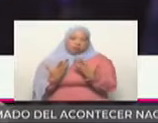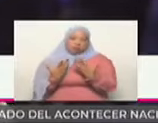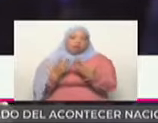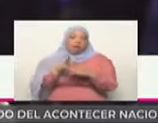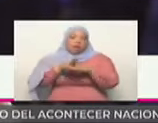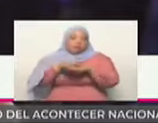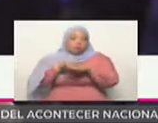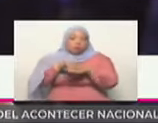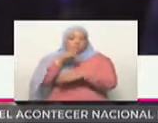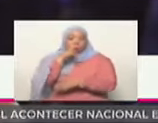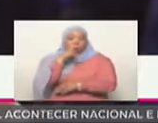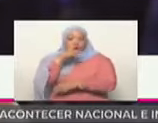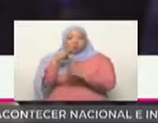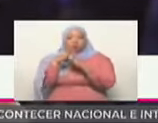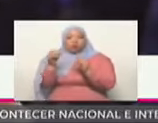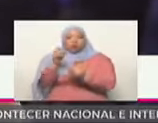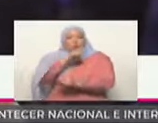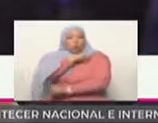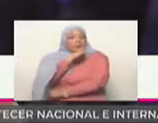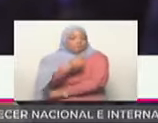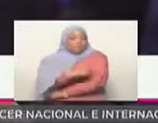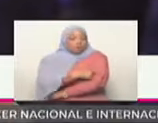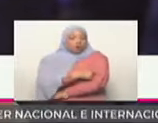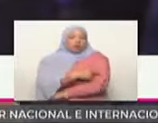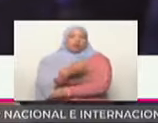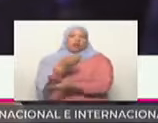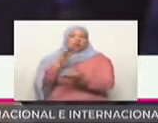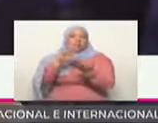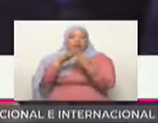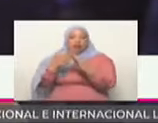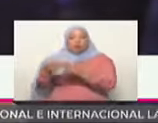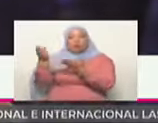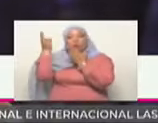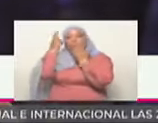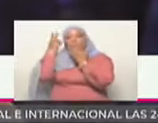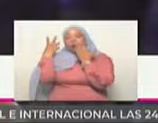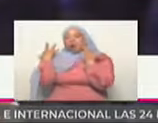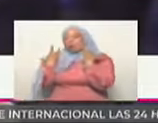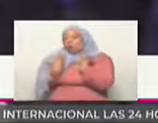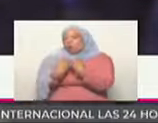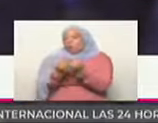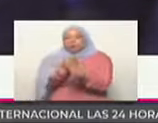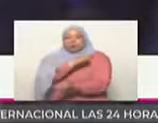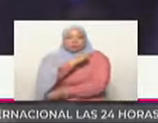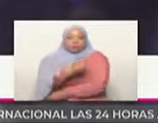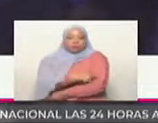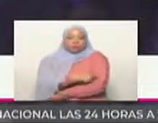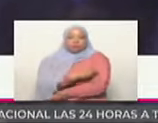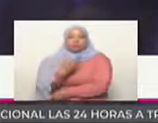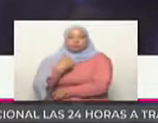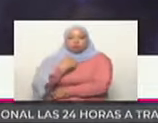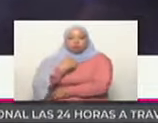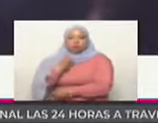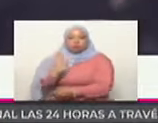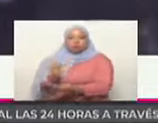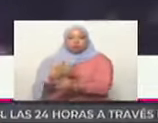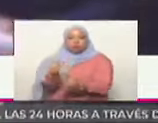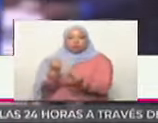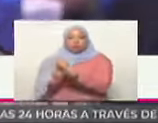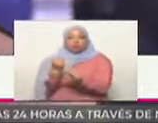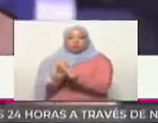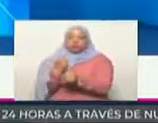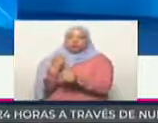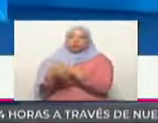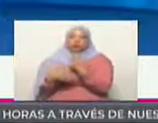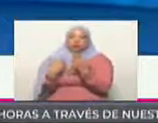Frías. Y todo el poder originario de Venezuela lo acompañamos. Aquí vemos, como verás,